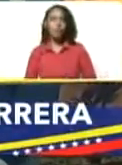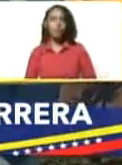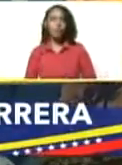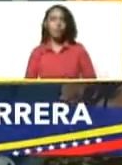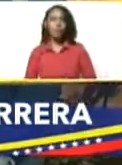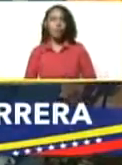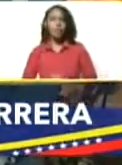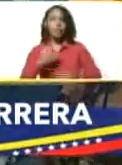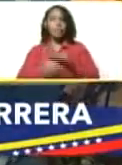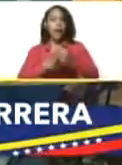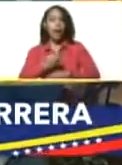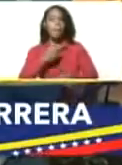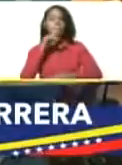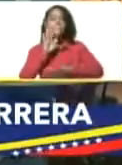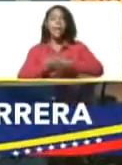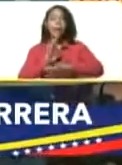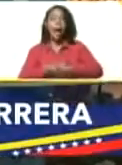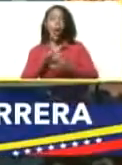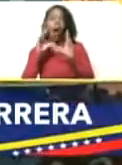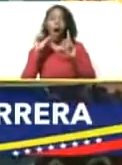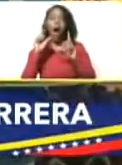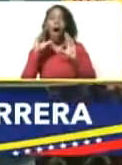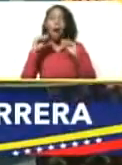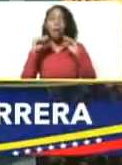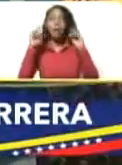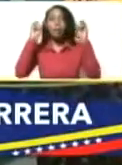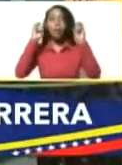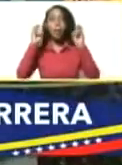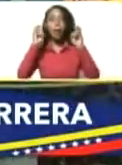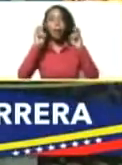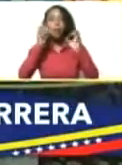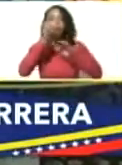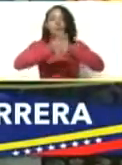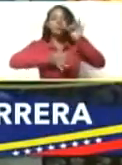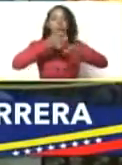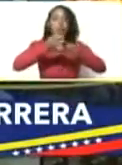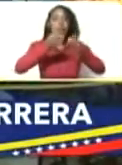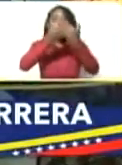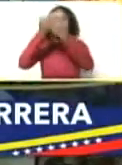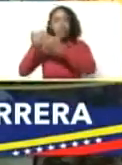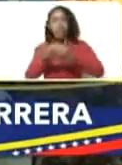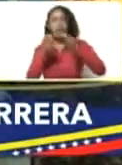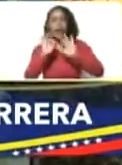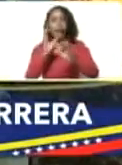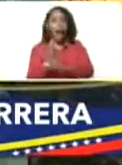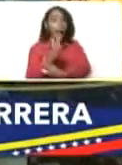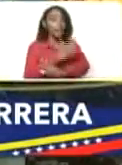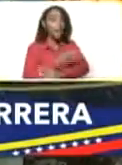sería casi un pecado hablar de la crónica sin estudiar a Arle.